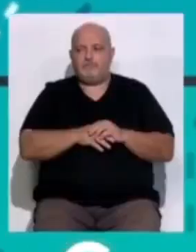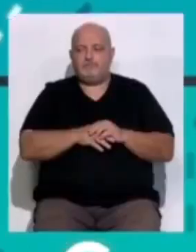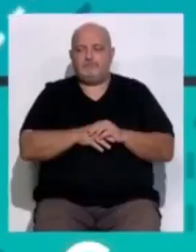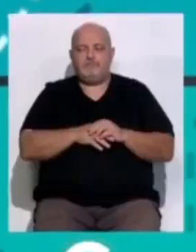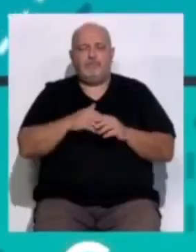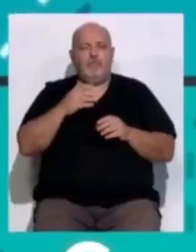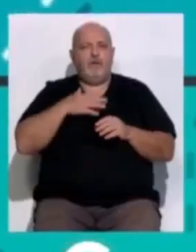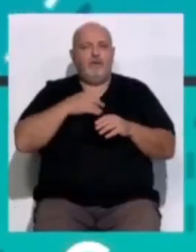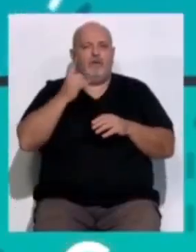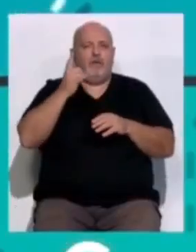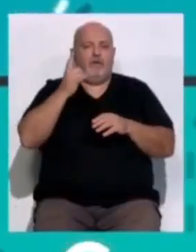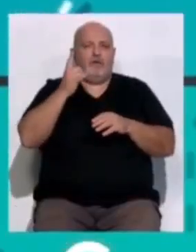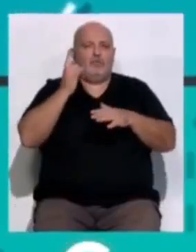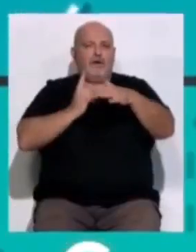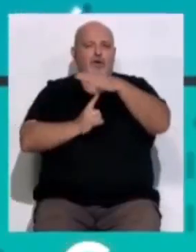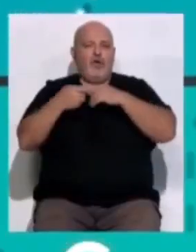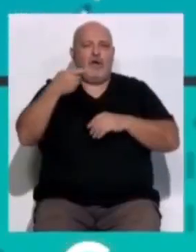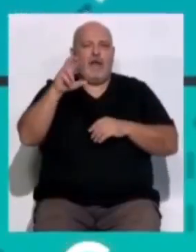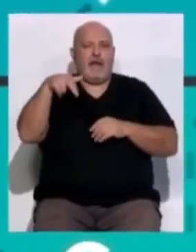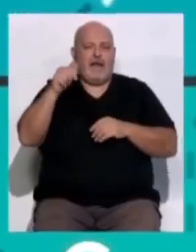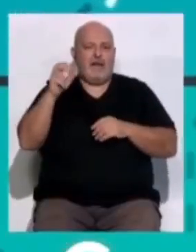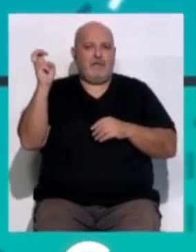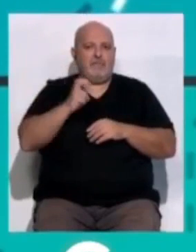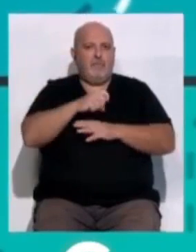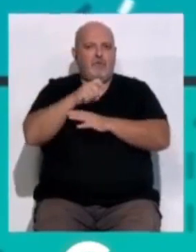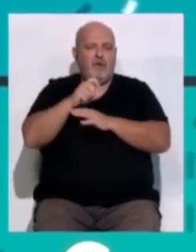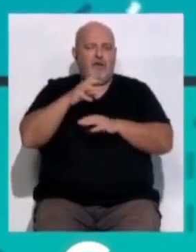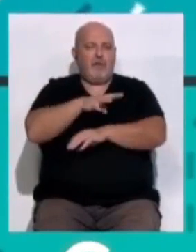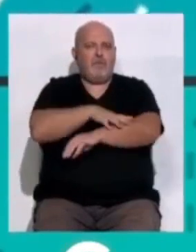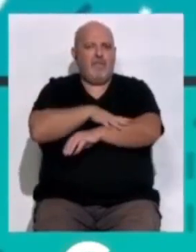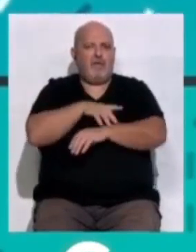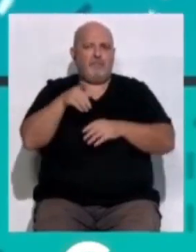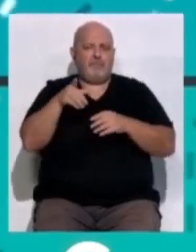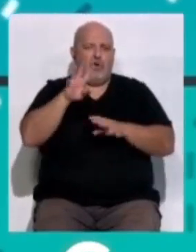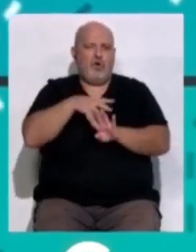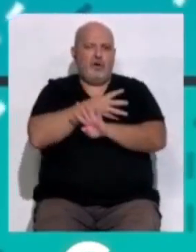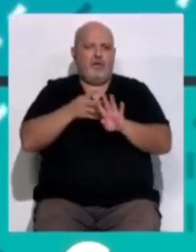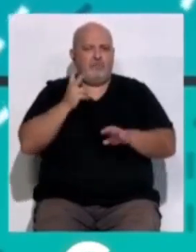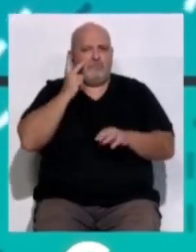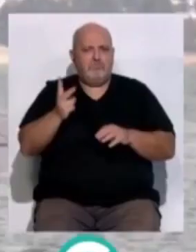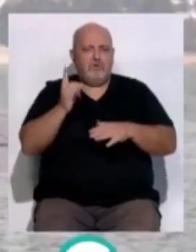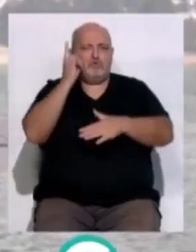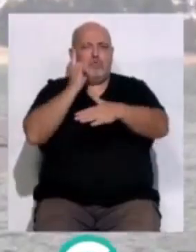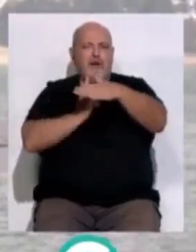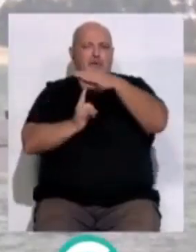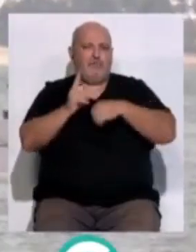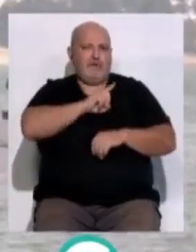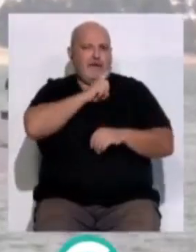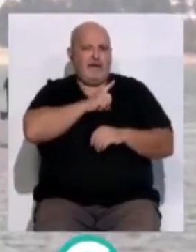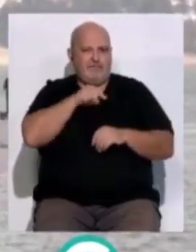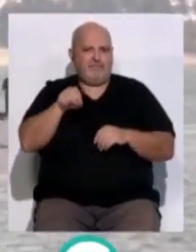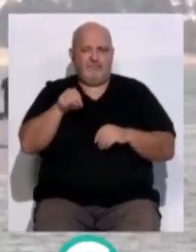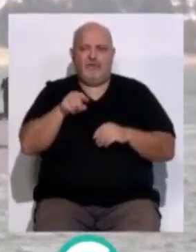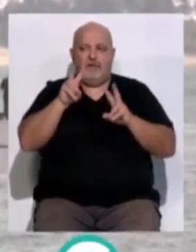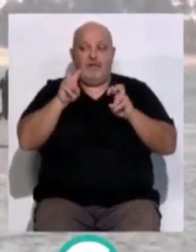El submarino Galerna ha llegado al muelle de Cádiz. La Armada ha establecido un horario para que se pueda visitar esta embarcación. En